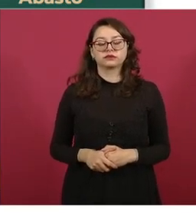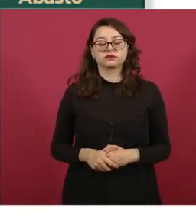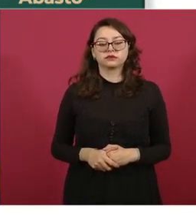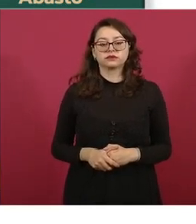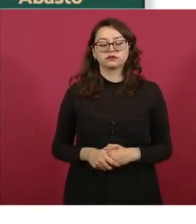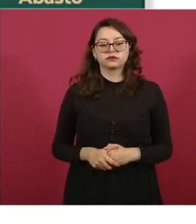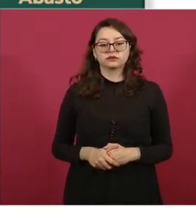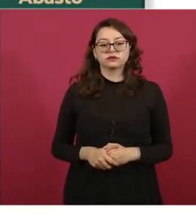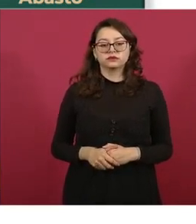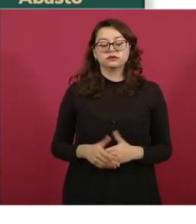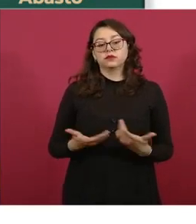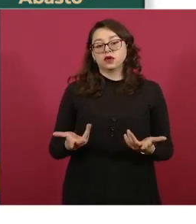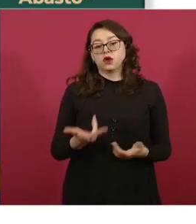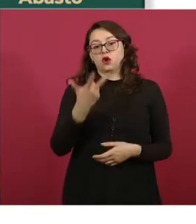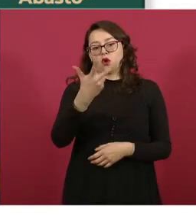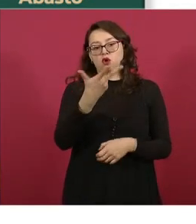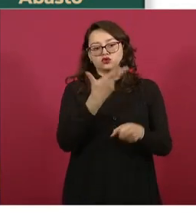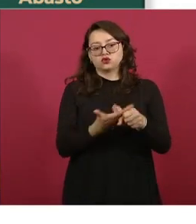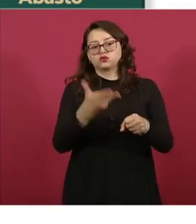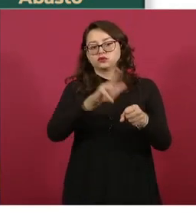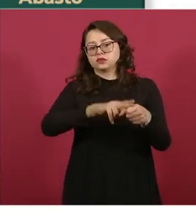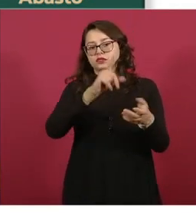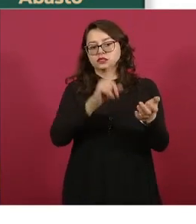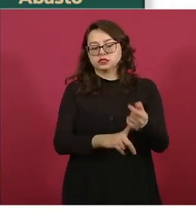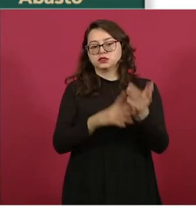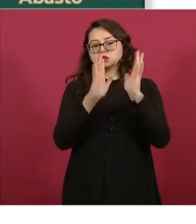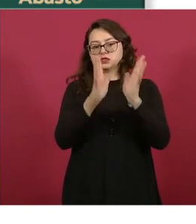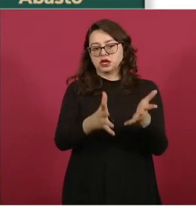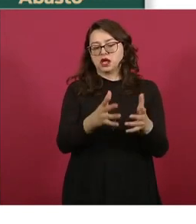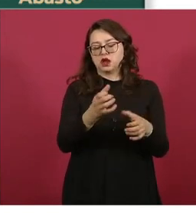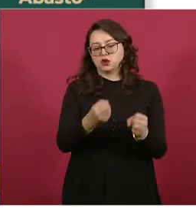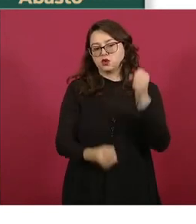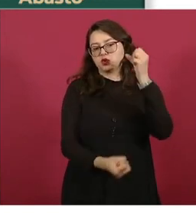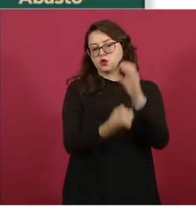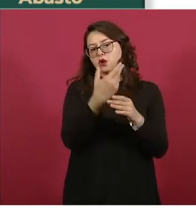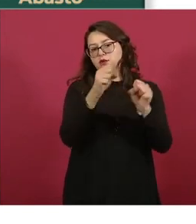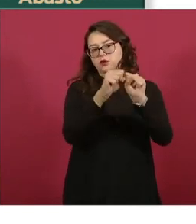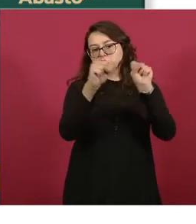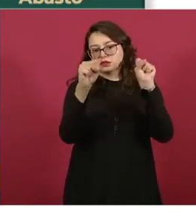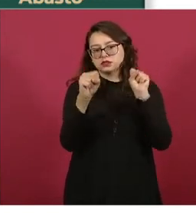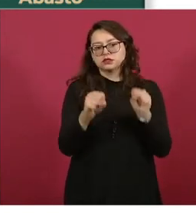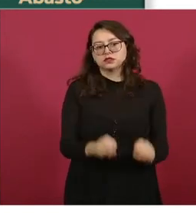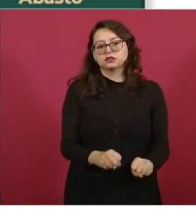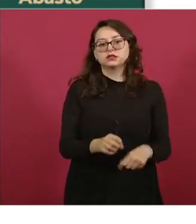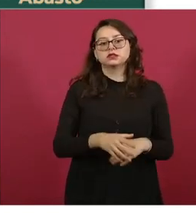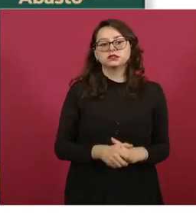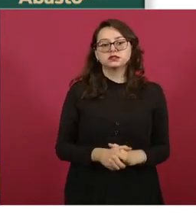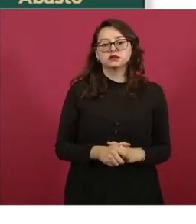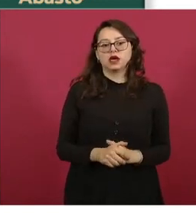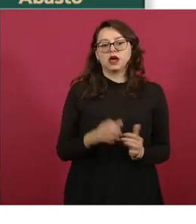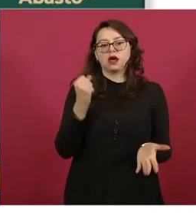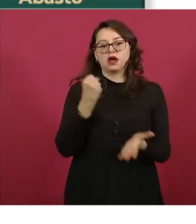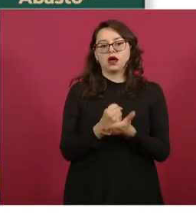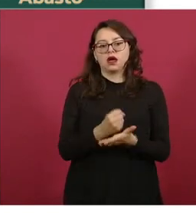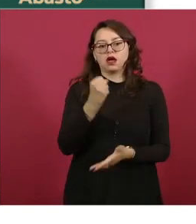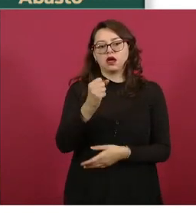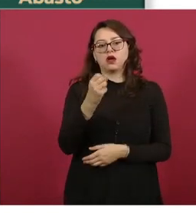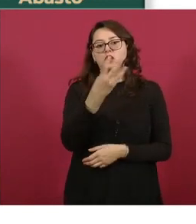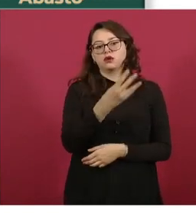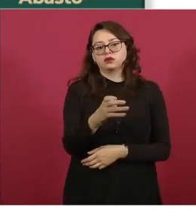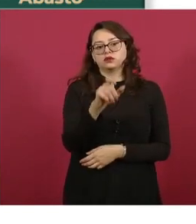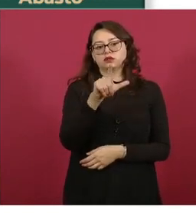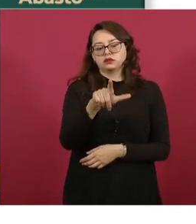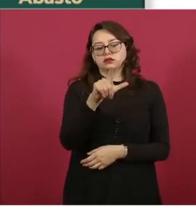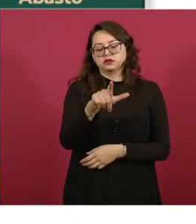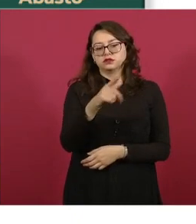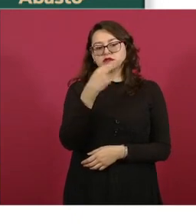administración de insumos opera en 8 de los 14 hospitales, se han autorizado 417 claves de medicamentos y se han adquirido cerca